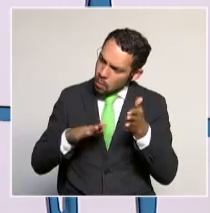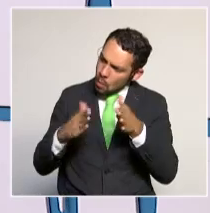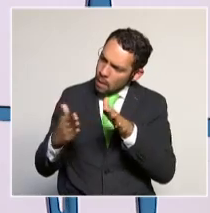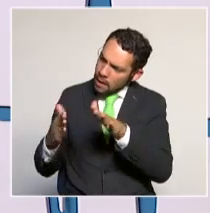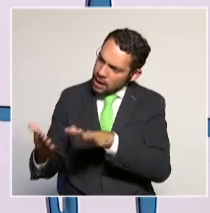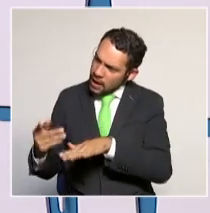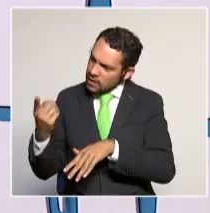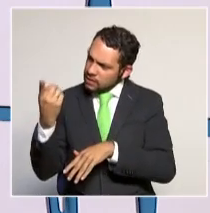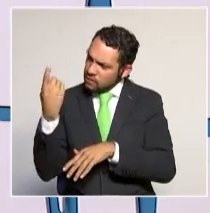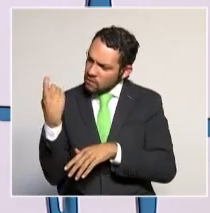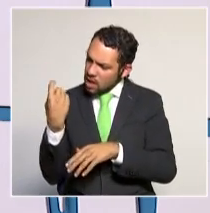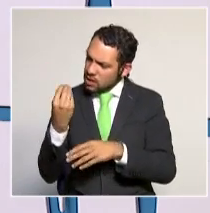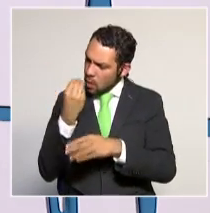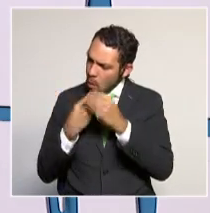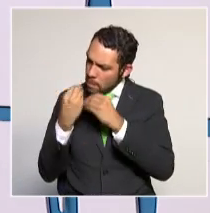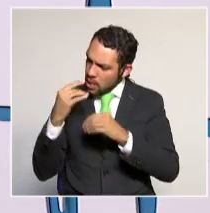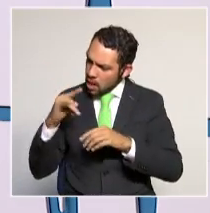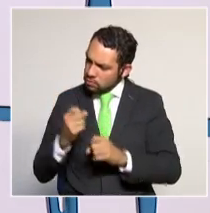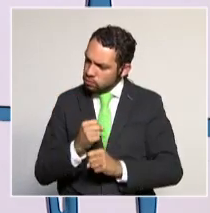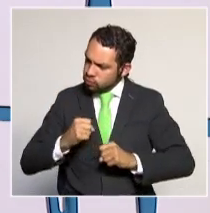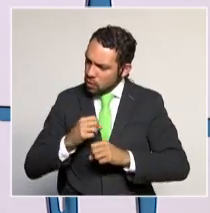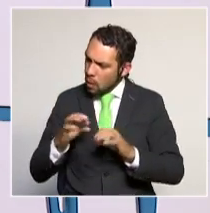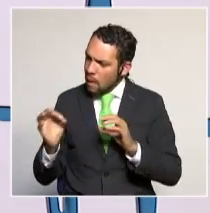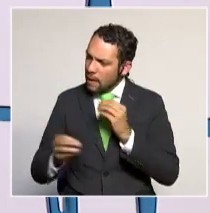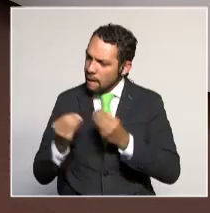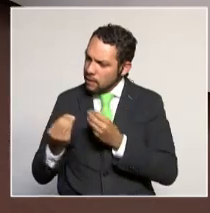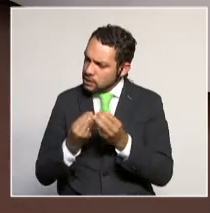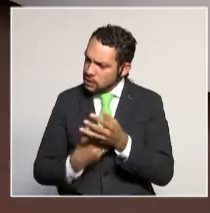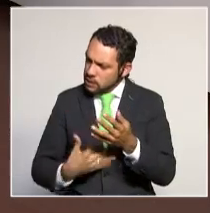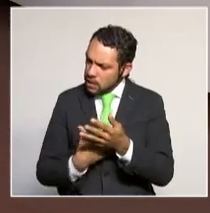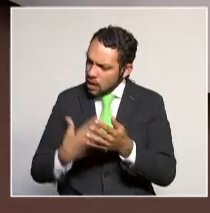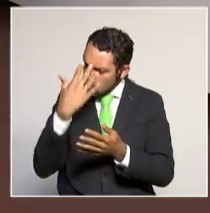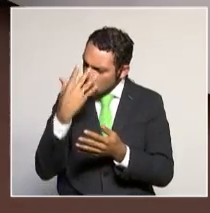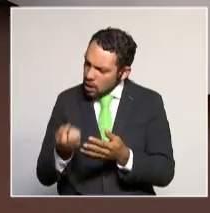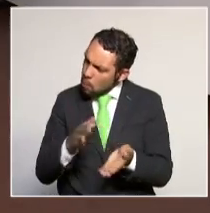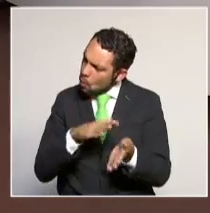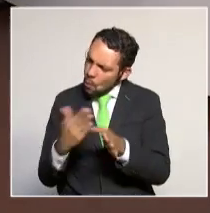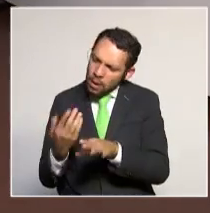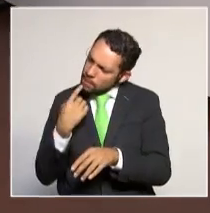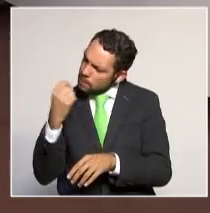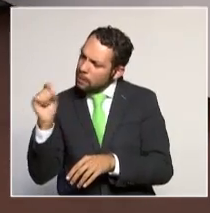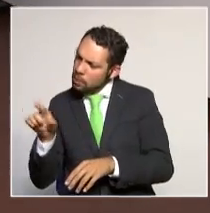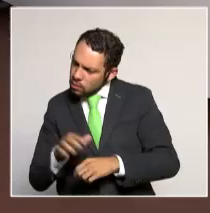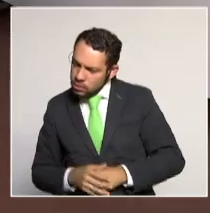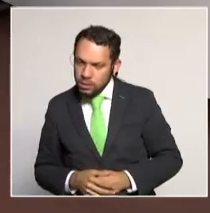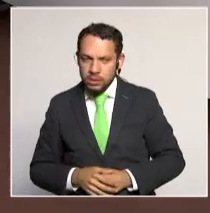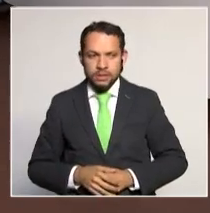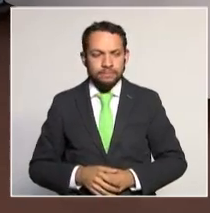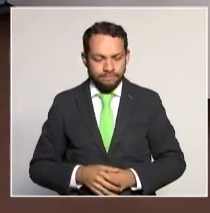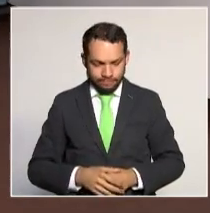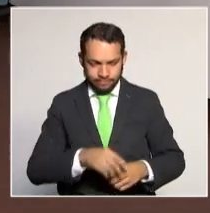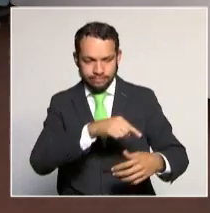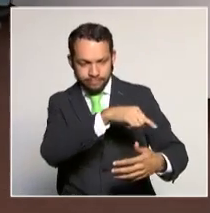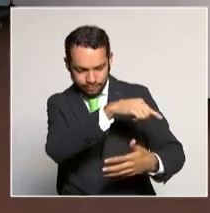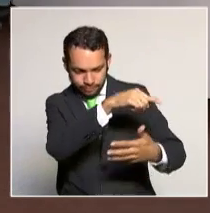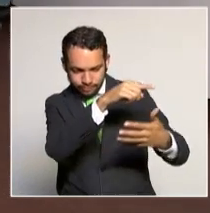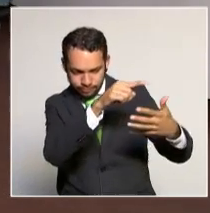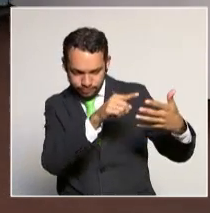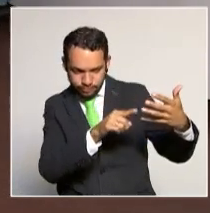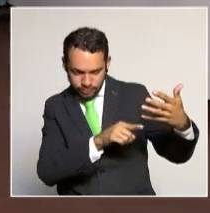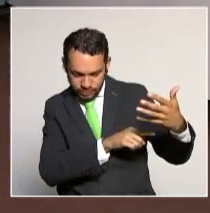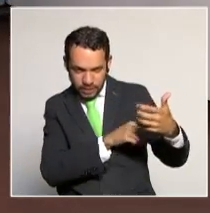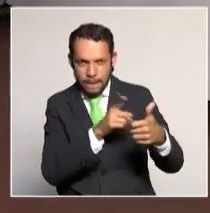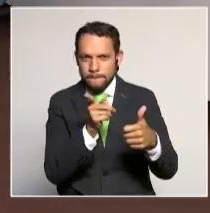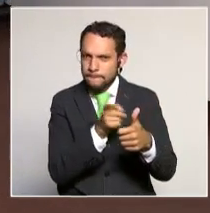elemento nutricional, porque no tienen sangre. ¿Por qué se mueren? Ya, hay varios factores.